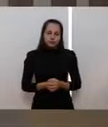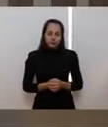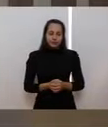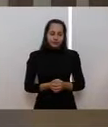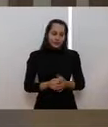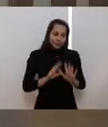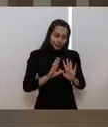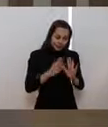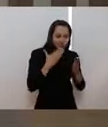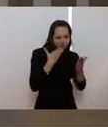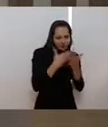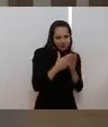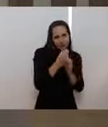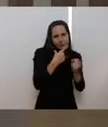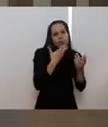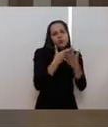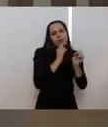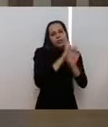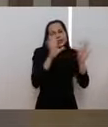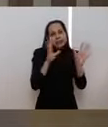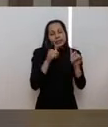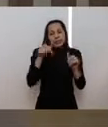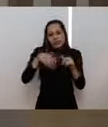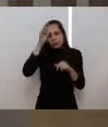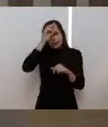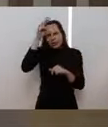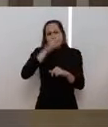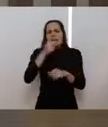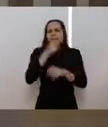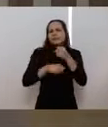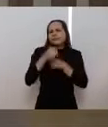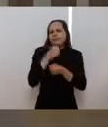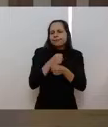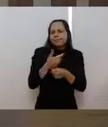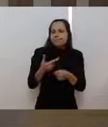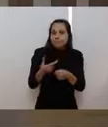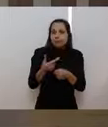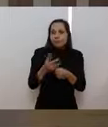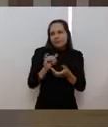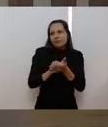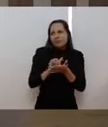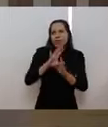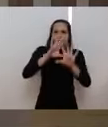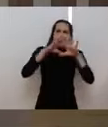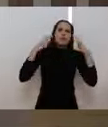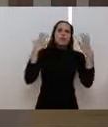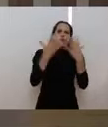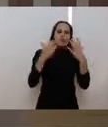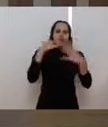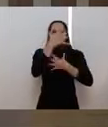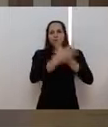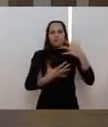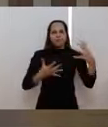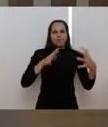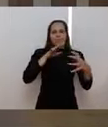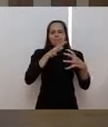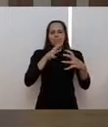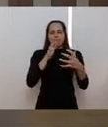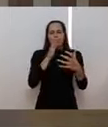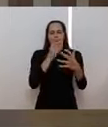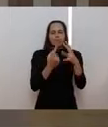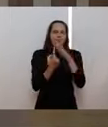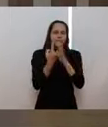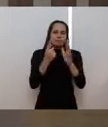gracias por la pregunta muy buenos días en el hospital militar el año pasado al igual que el mundo entero él sufrió un cambio